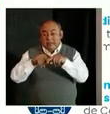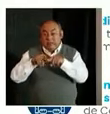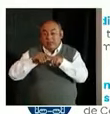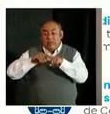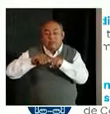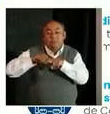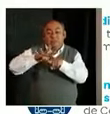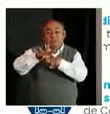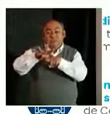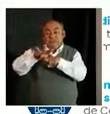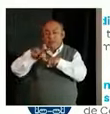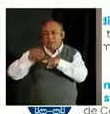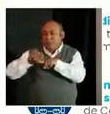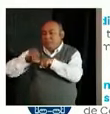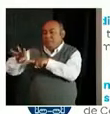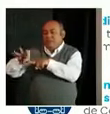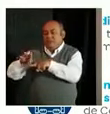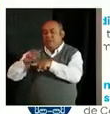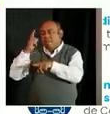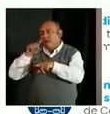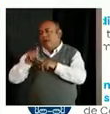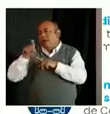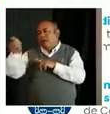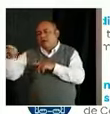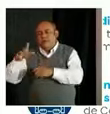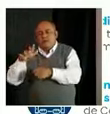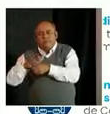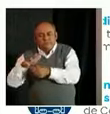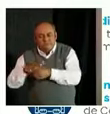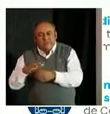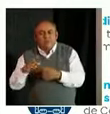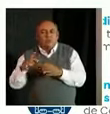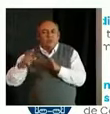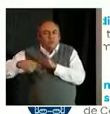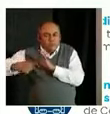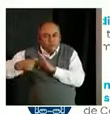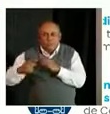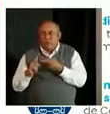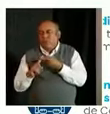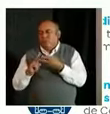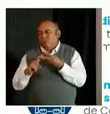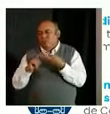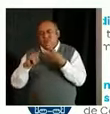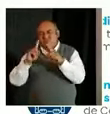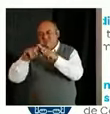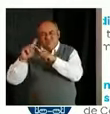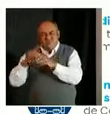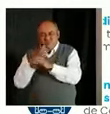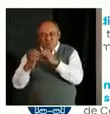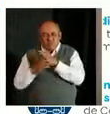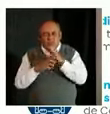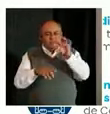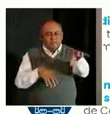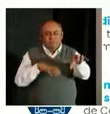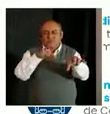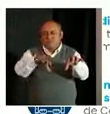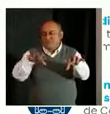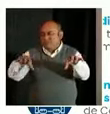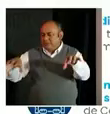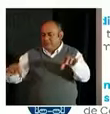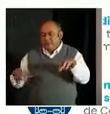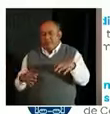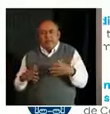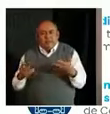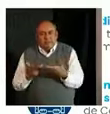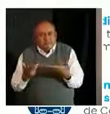para ir a las estaciones de bombeo, para ir a los tanques oscilatorios, para ir a los tanques sumergibles, todas esas obras hidráulicas que